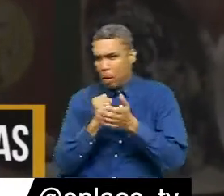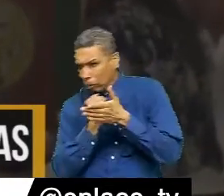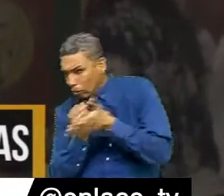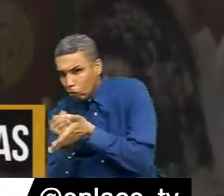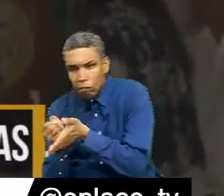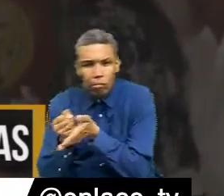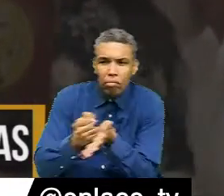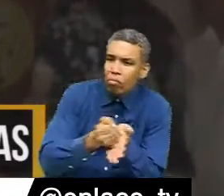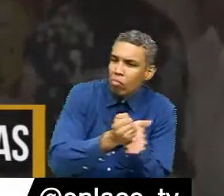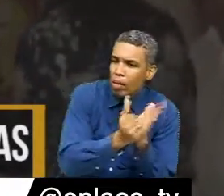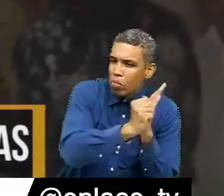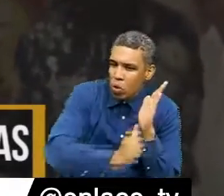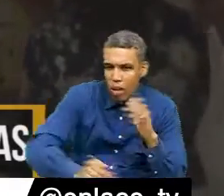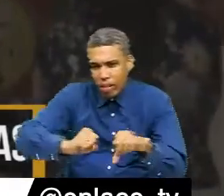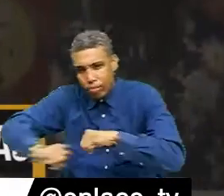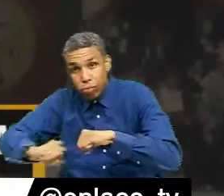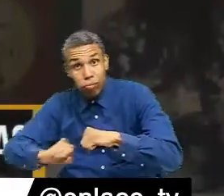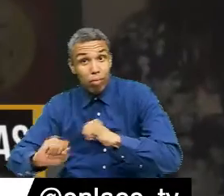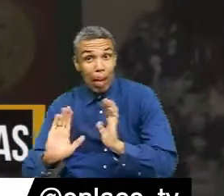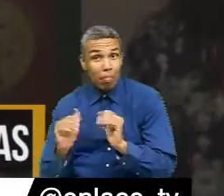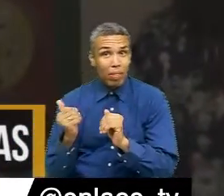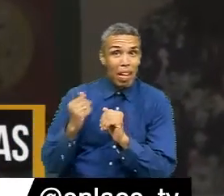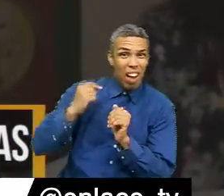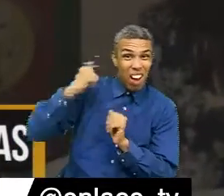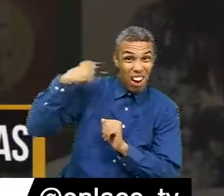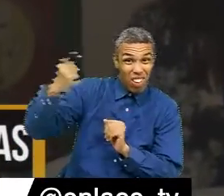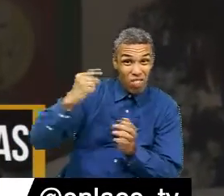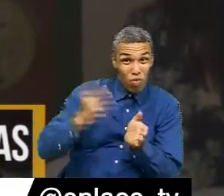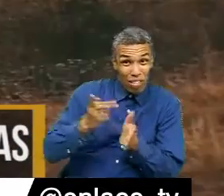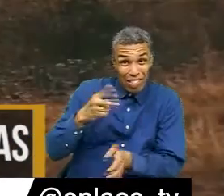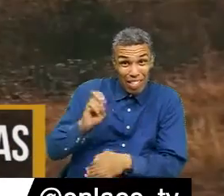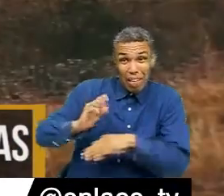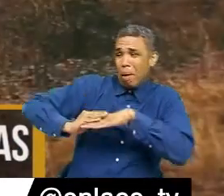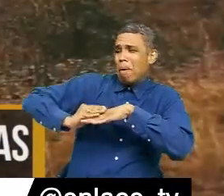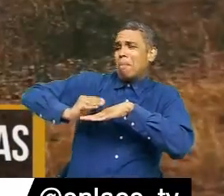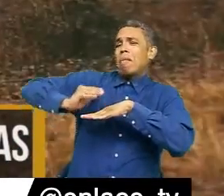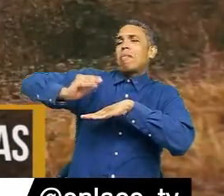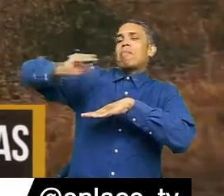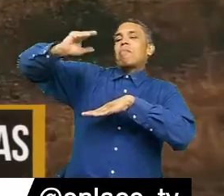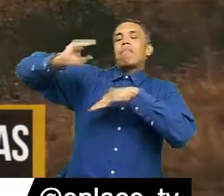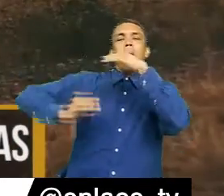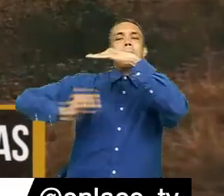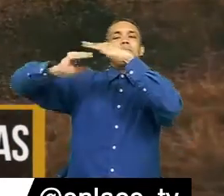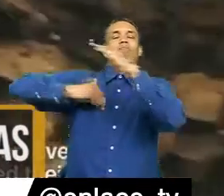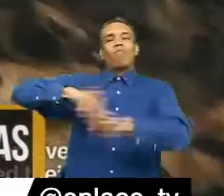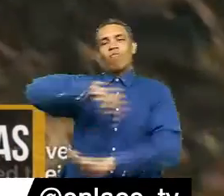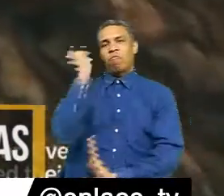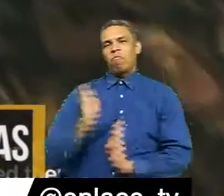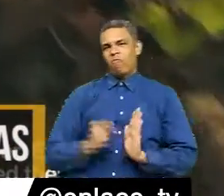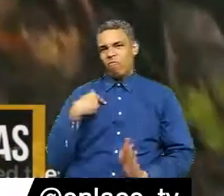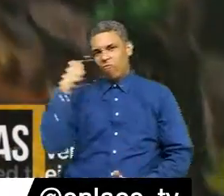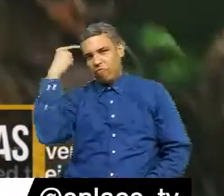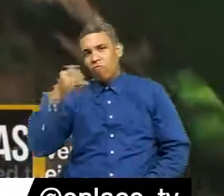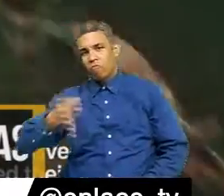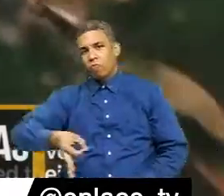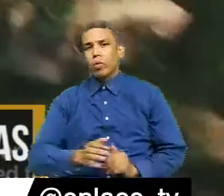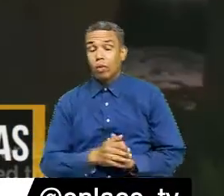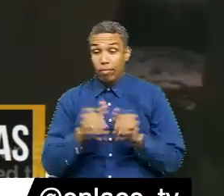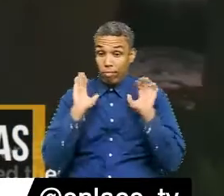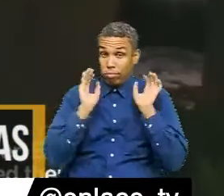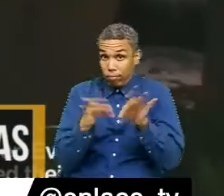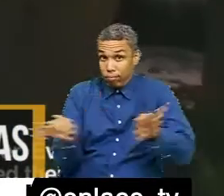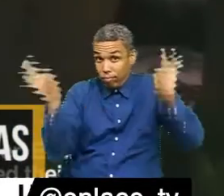hecho y que ya queda la responsabilidad de los jueces en tomar sus decisiones. Asegura que es fundamental la restitución de tierras para el proceso